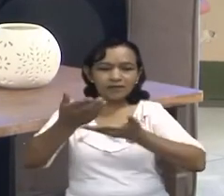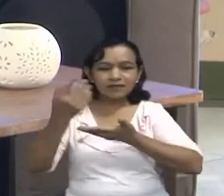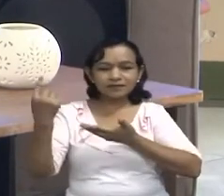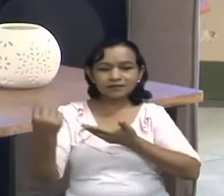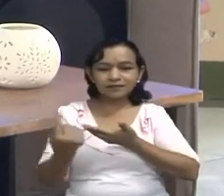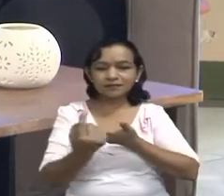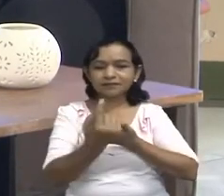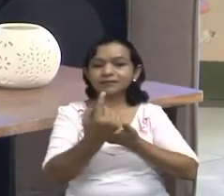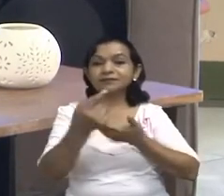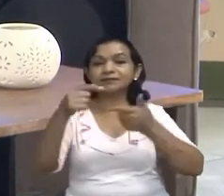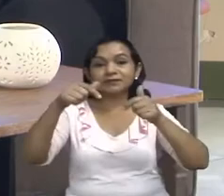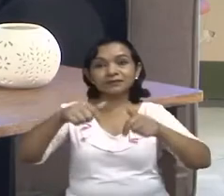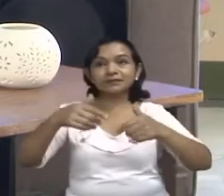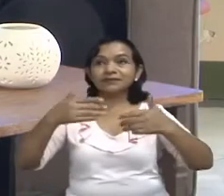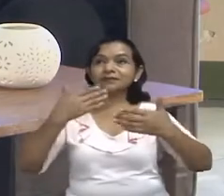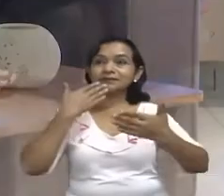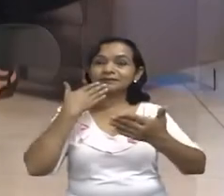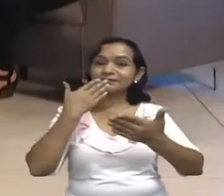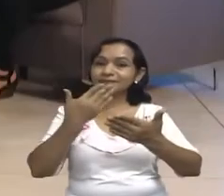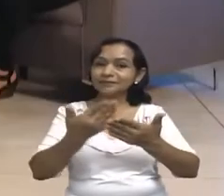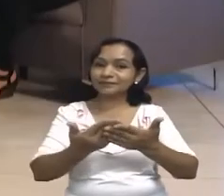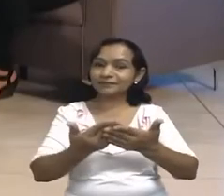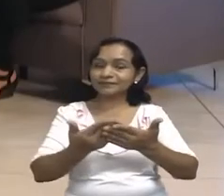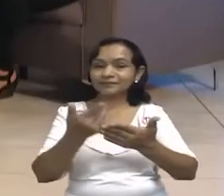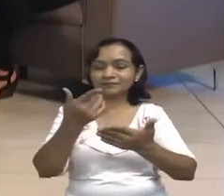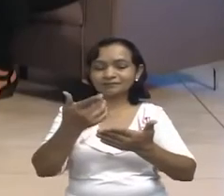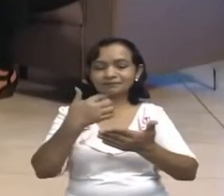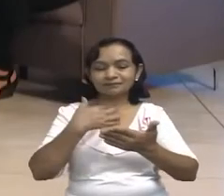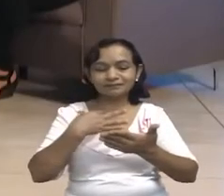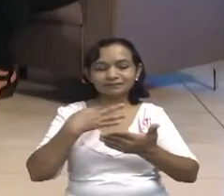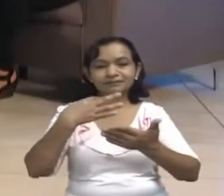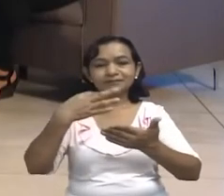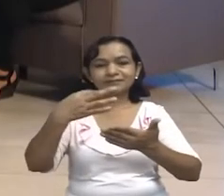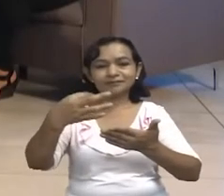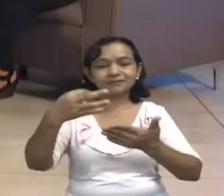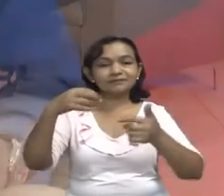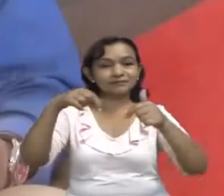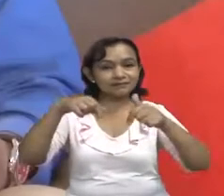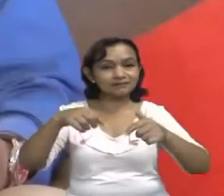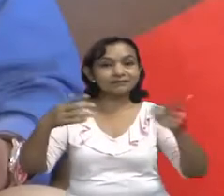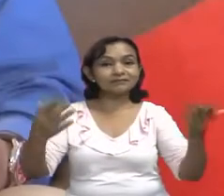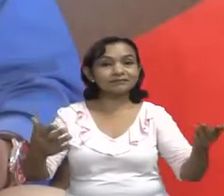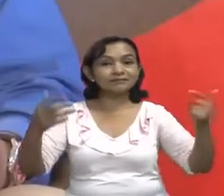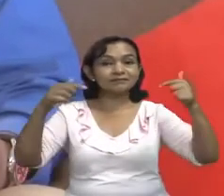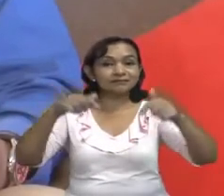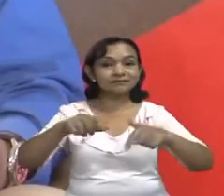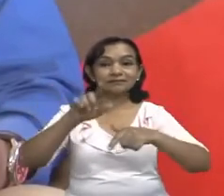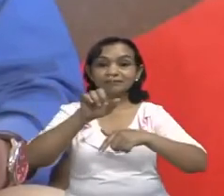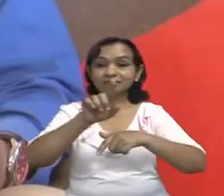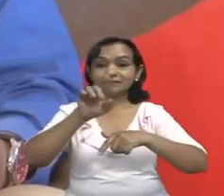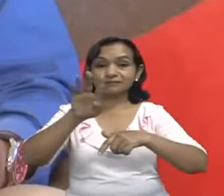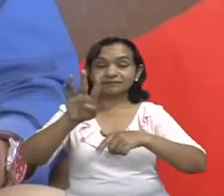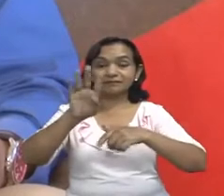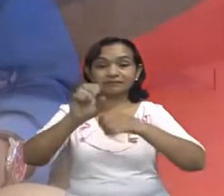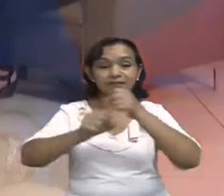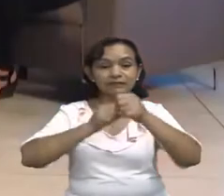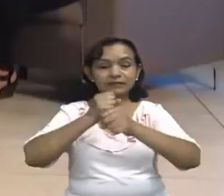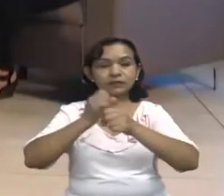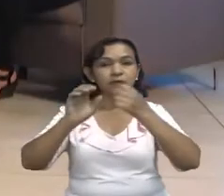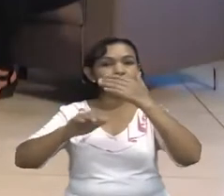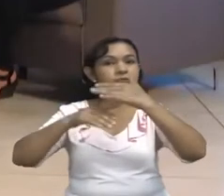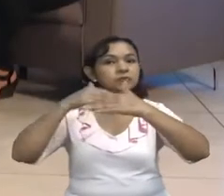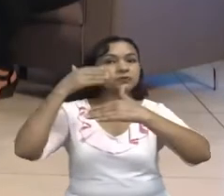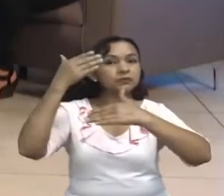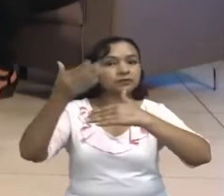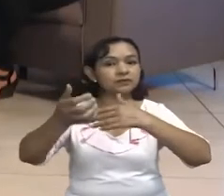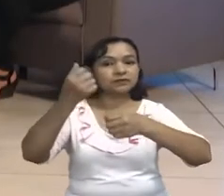yo le agradezco grandemente por ese voto de confianza que me dio, para que ahora pueda decir, 14 años después, he sido